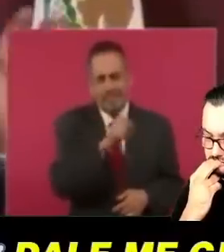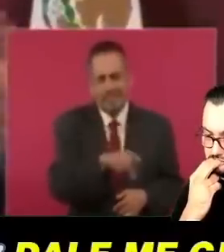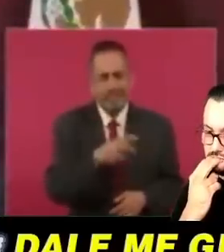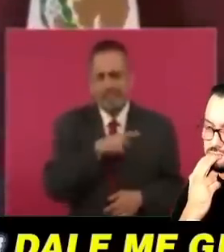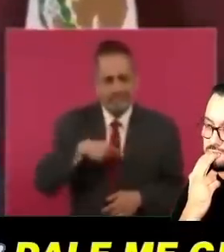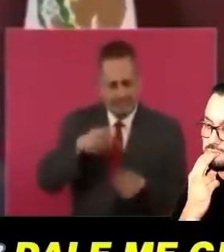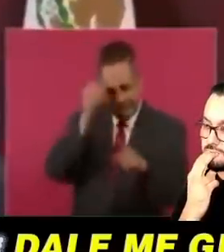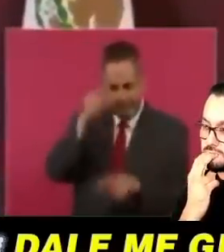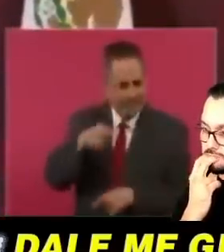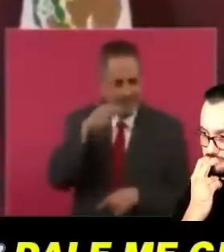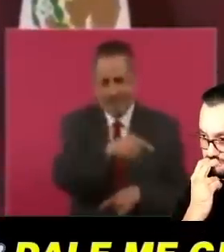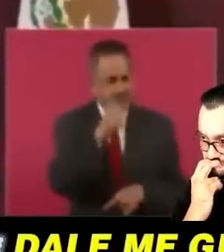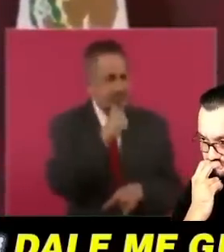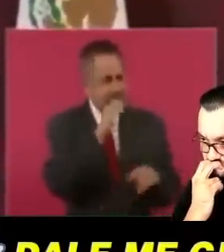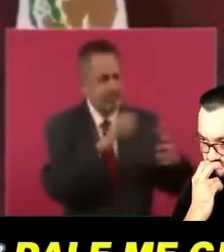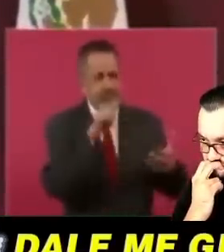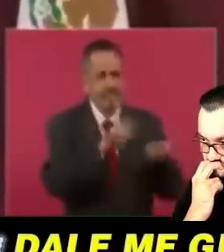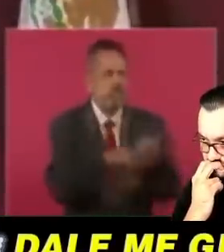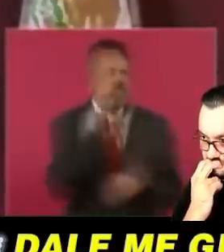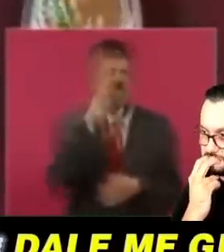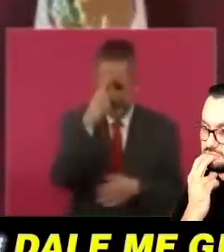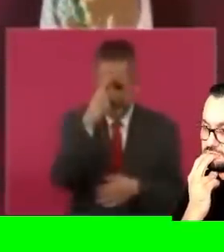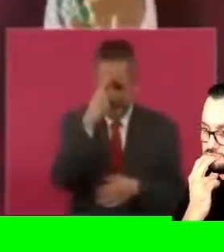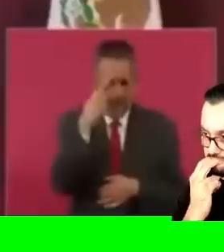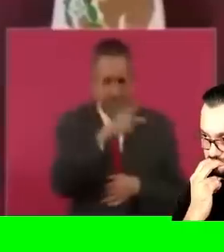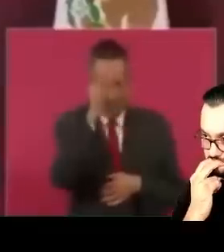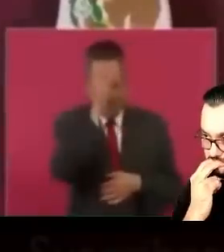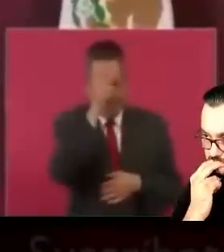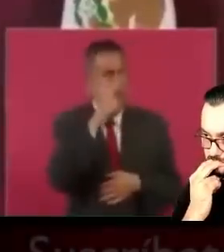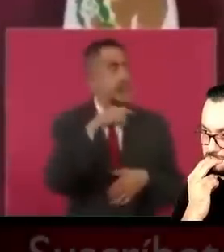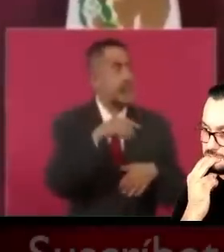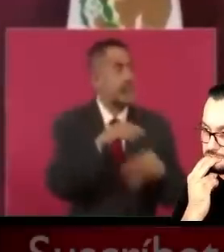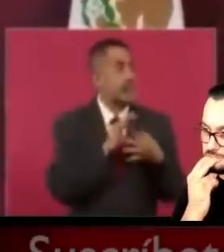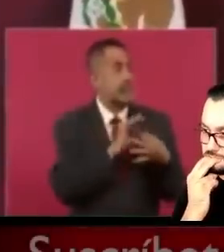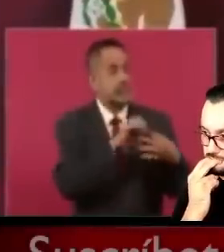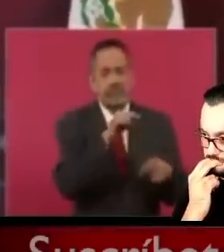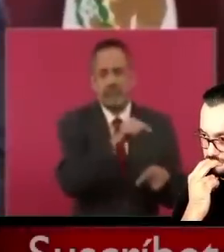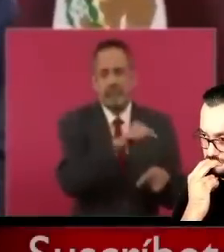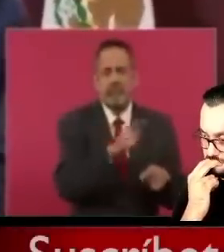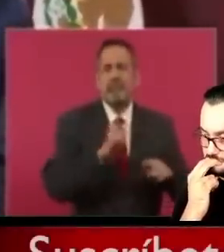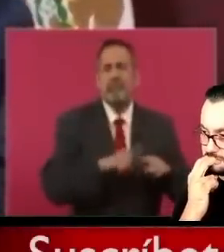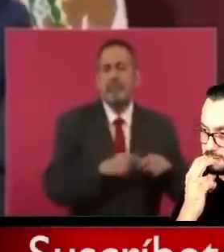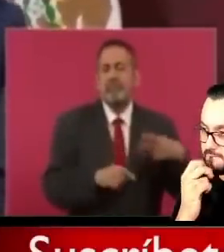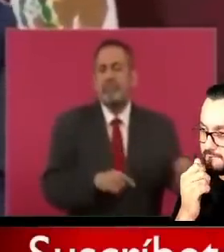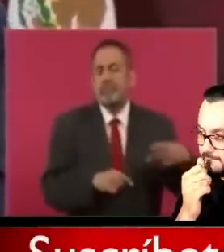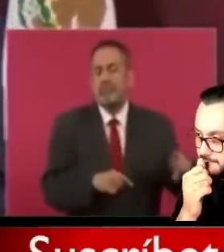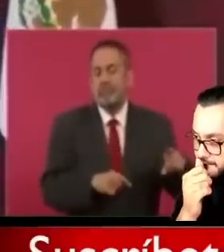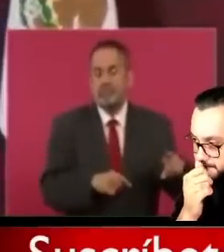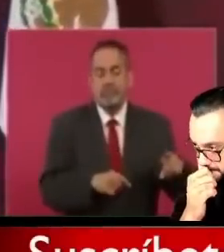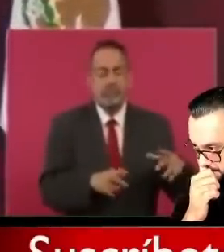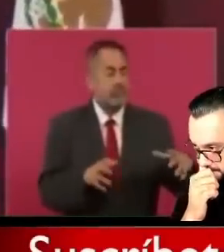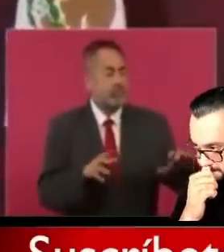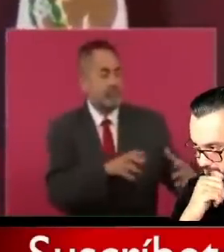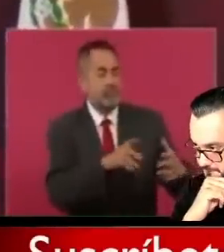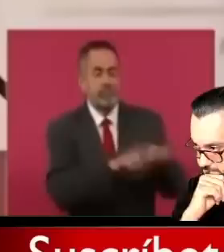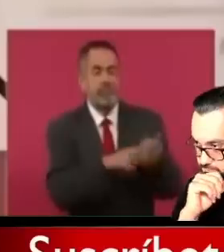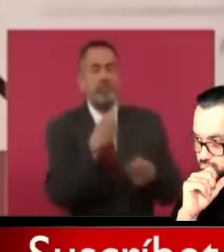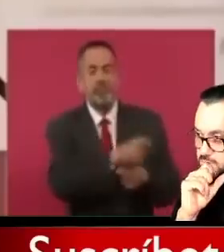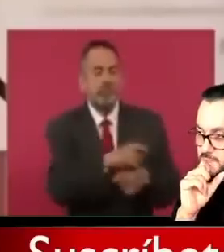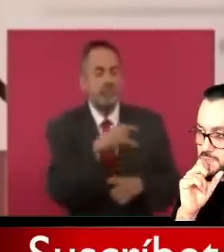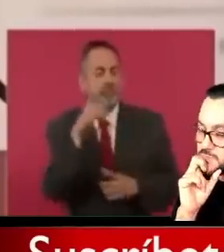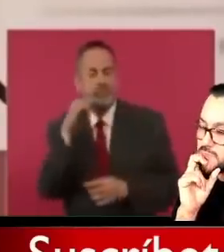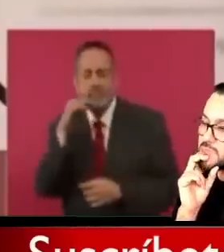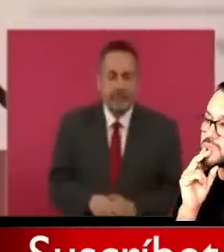olviden que la única doctrina de los conservadores de la derecha es